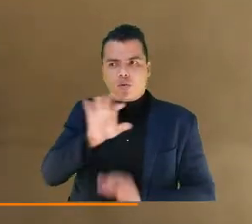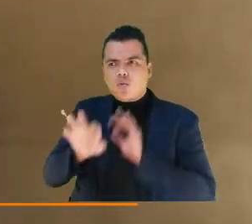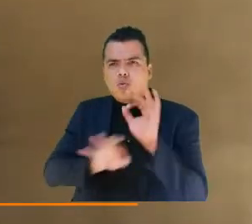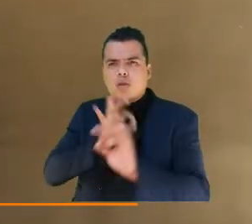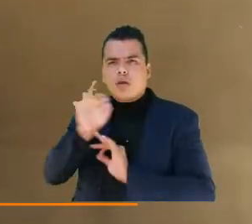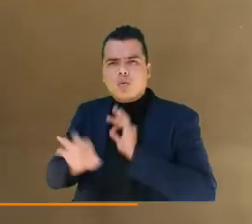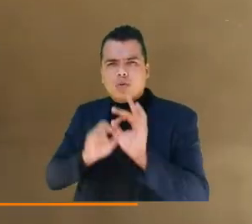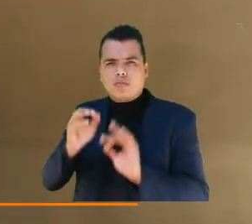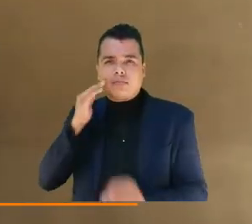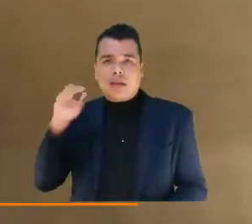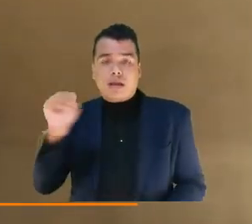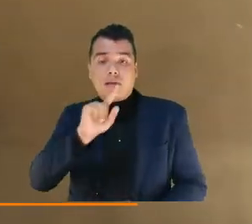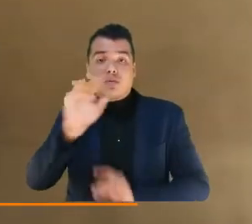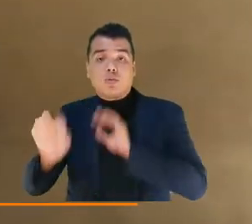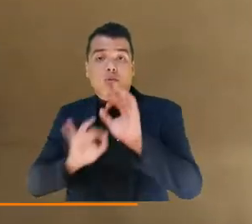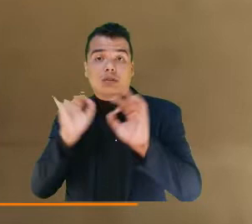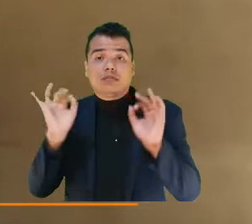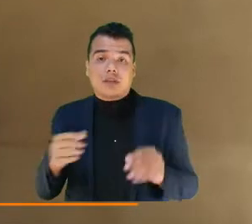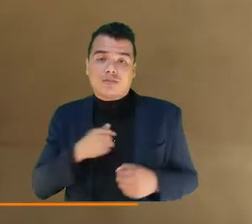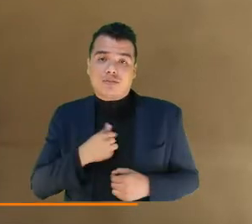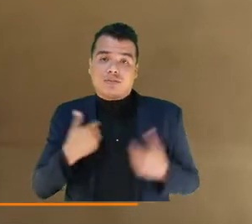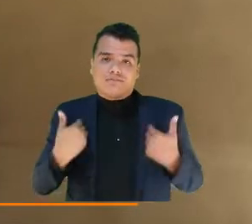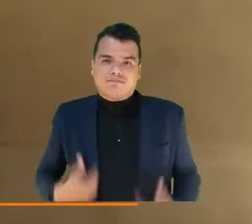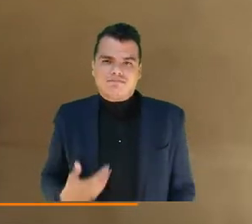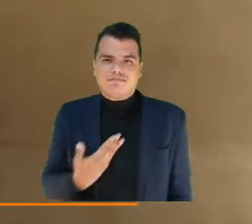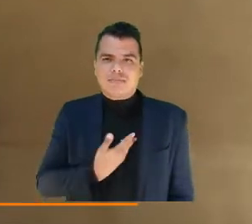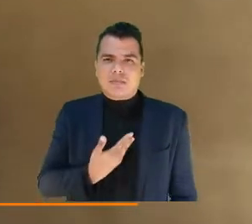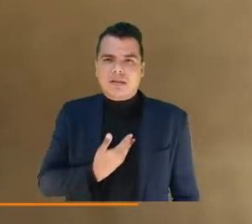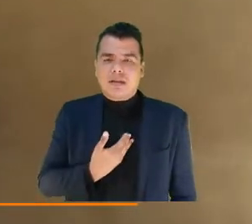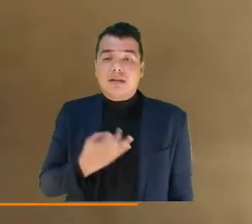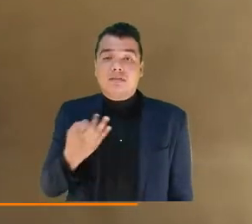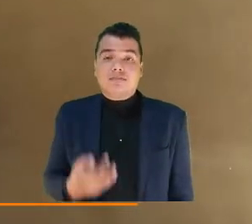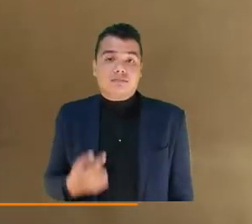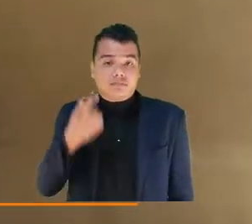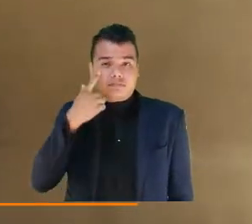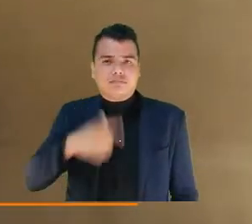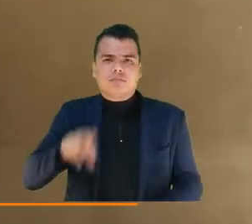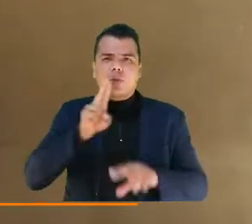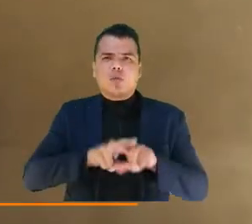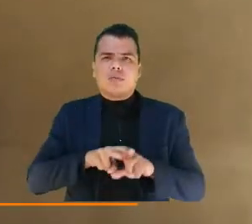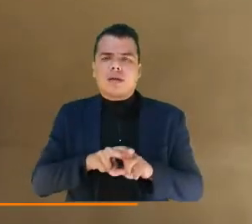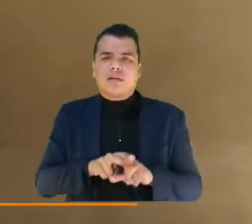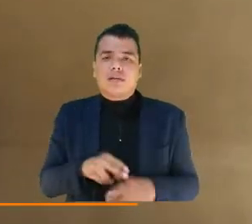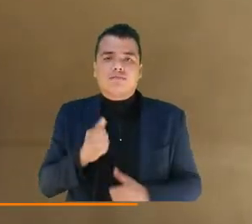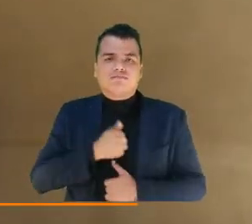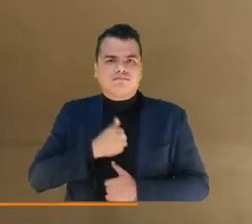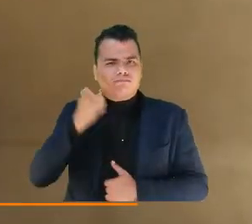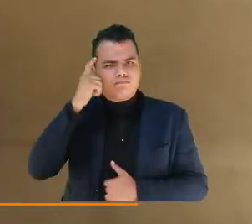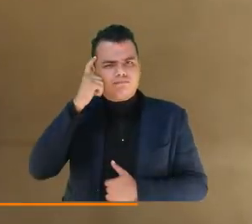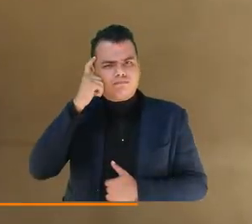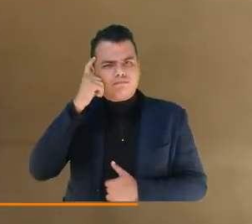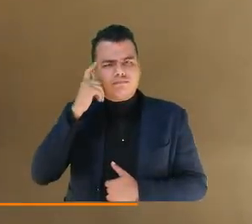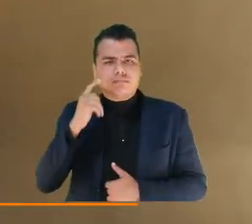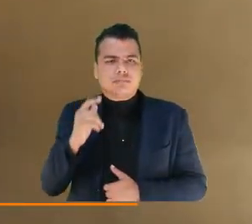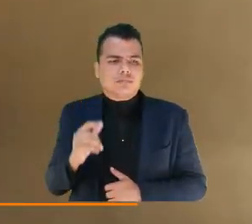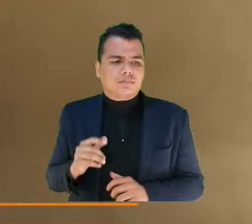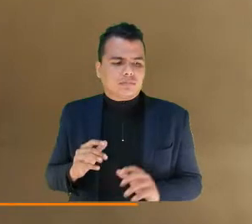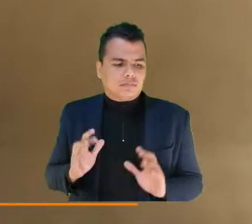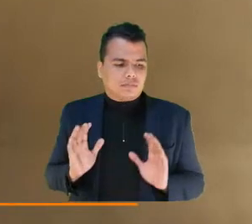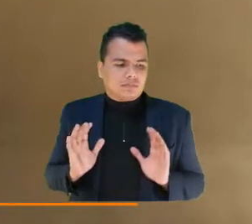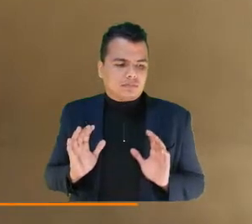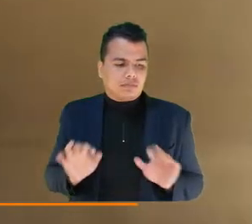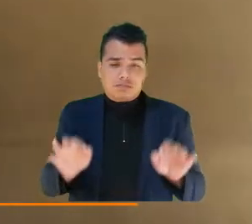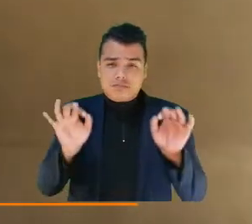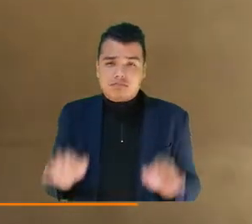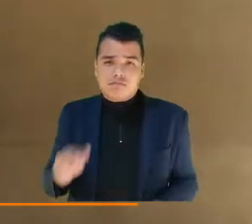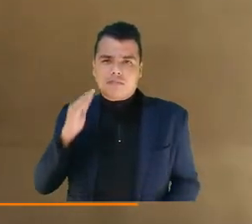el instinto maternal cuando uno se es mamá, ese instinto está ahí. Y yo creo que pues yo,